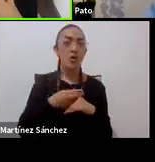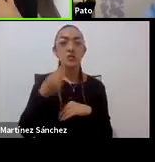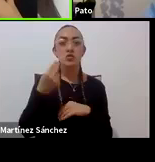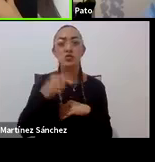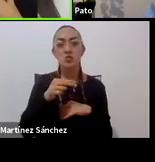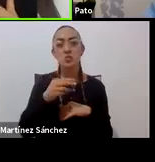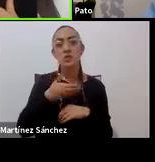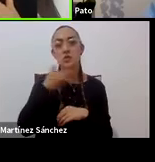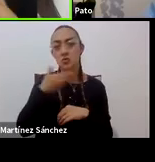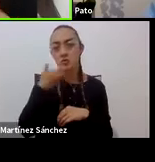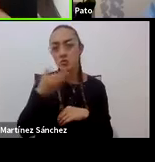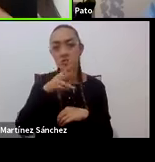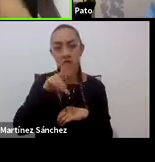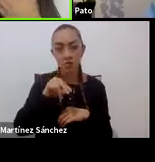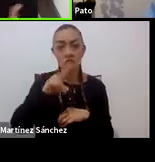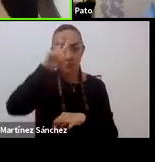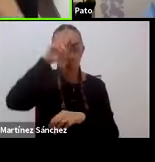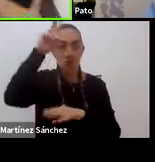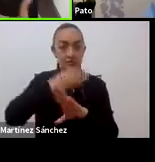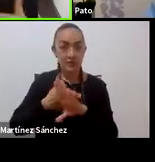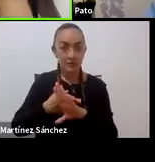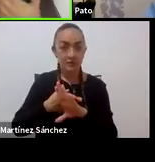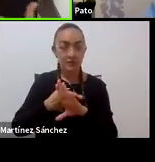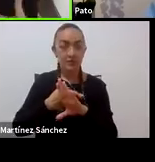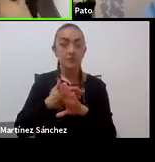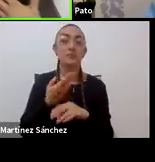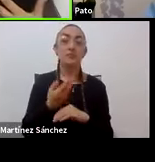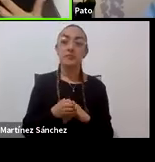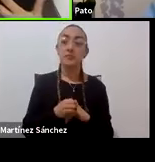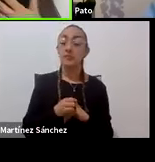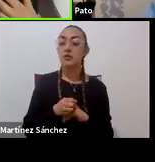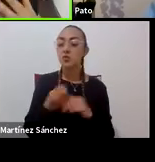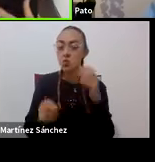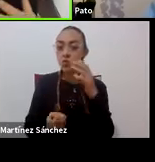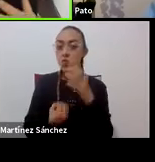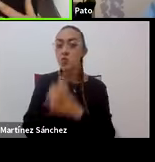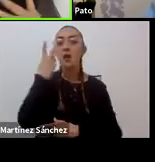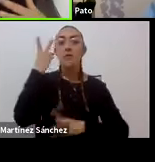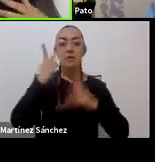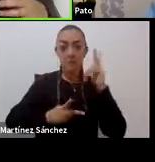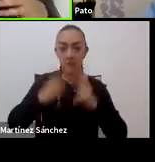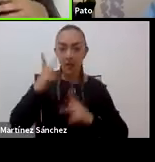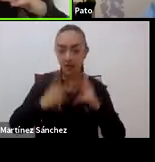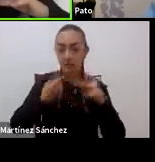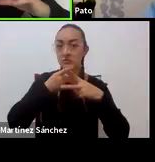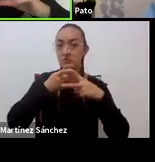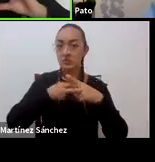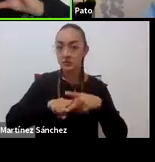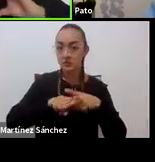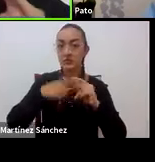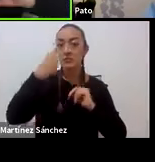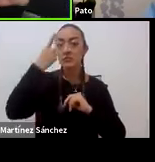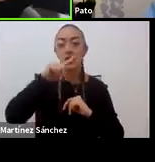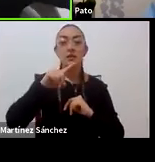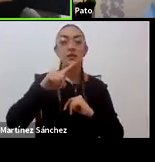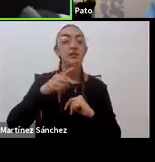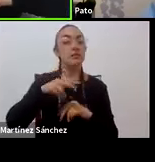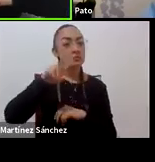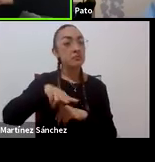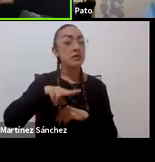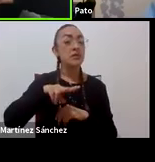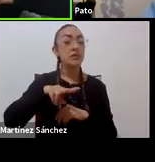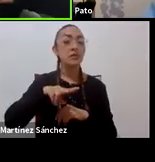y de violencia de género, que detonó nuevas conversaciones para que pudiéramos de alguna manera consolidar y validar este